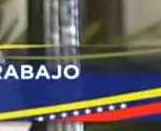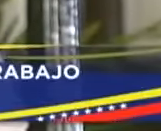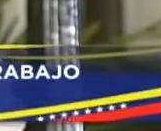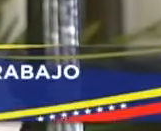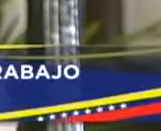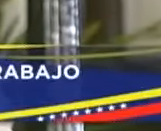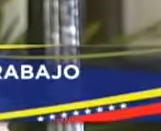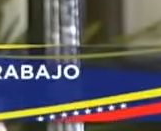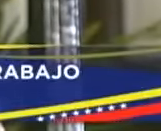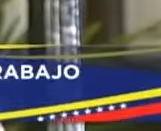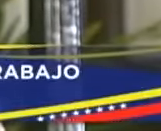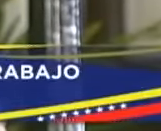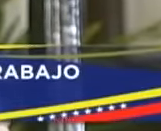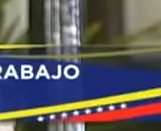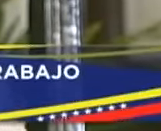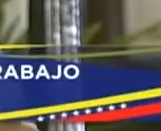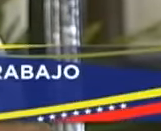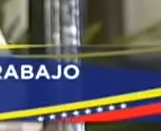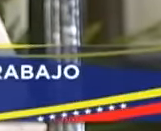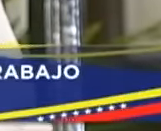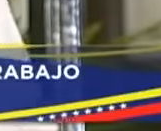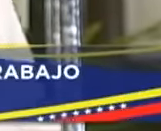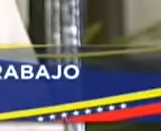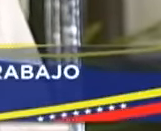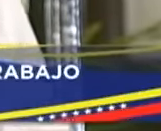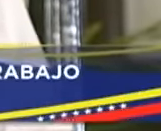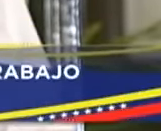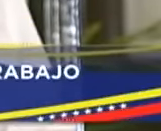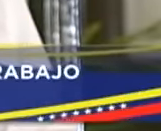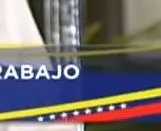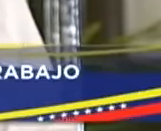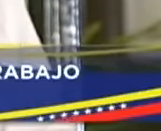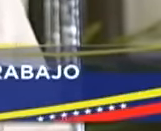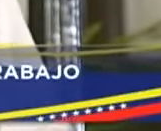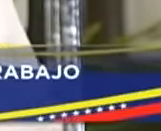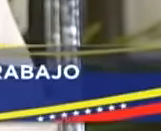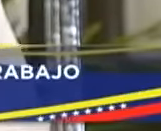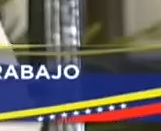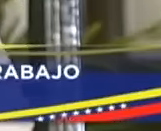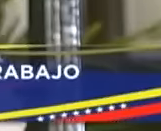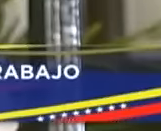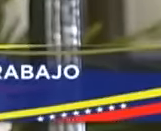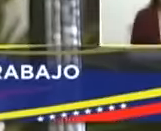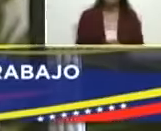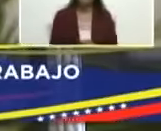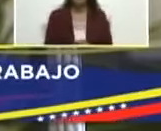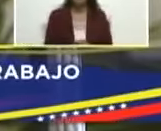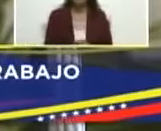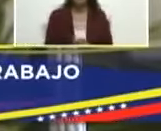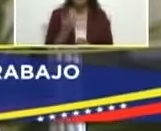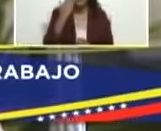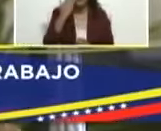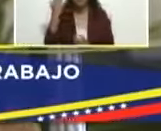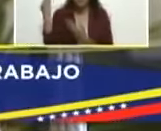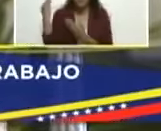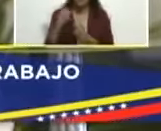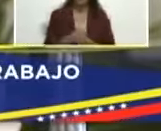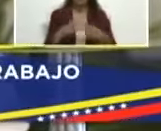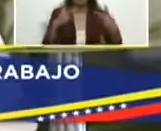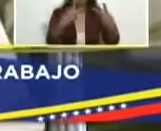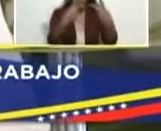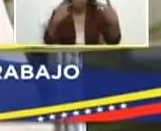transporte, comercio, economía, energías alternativas,